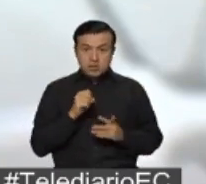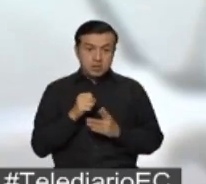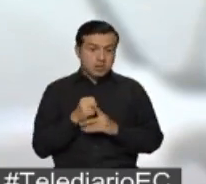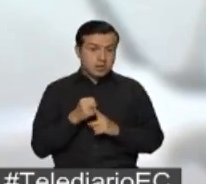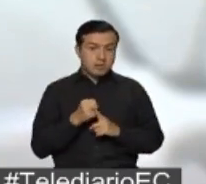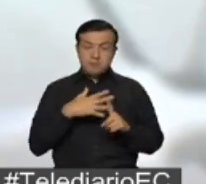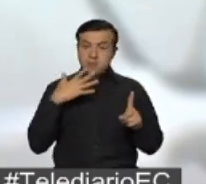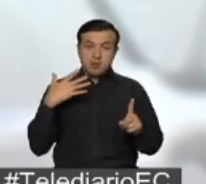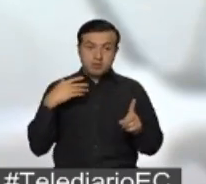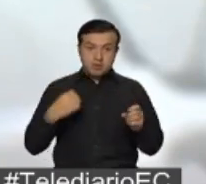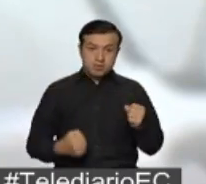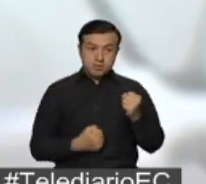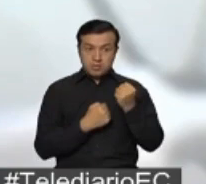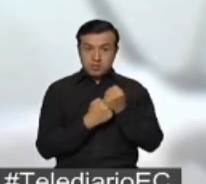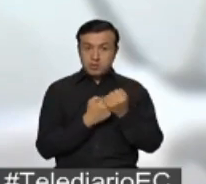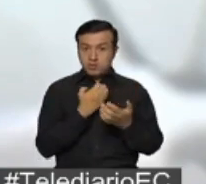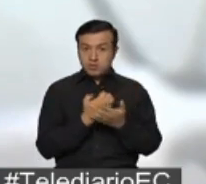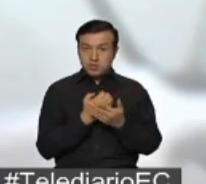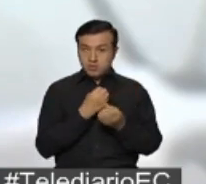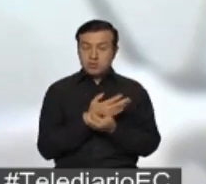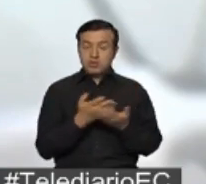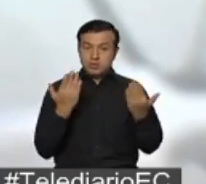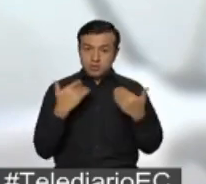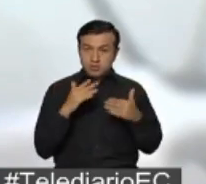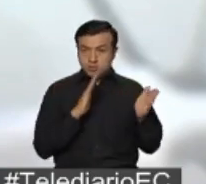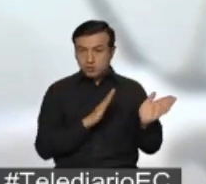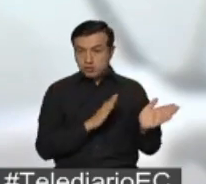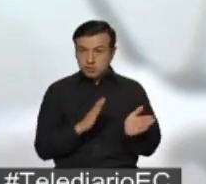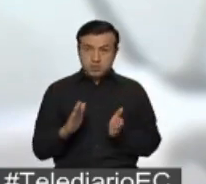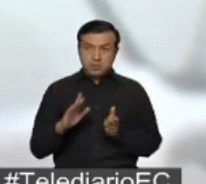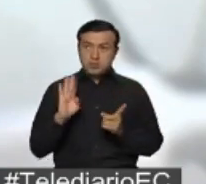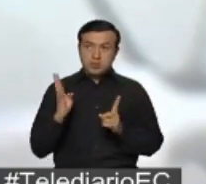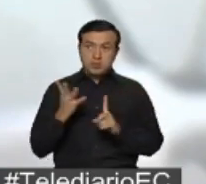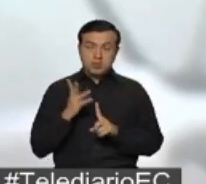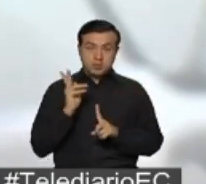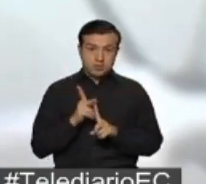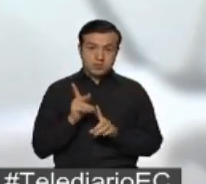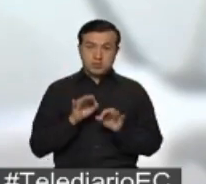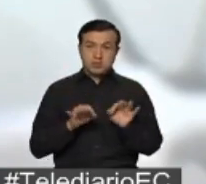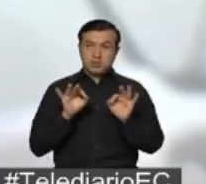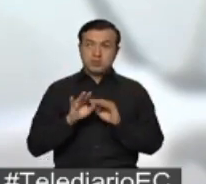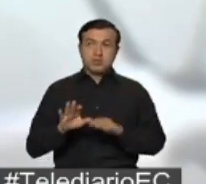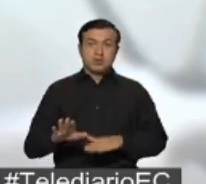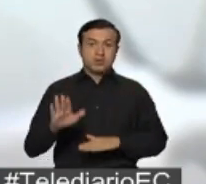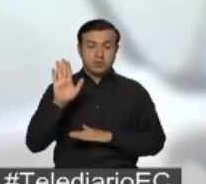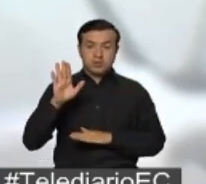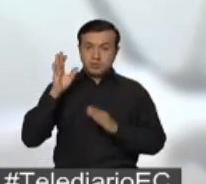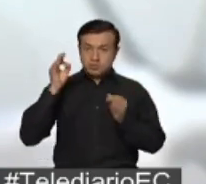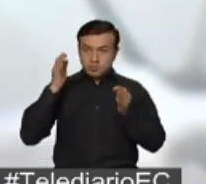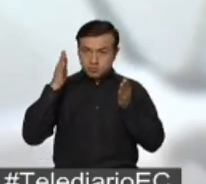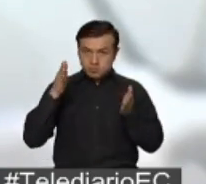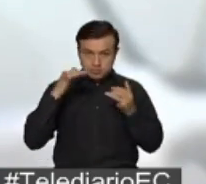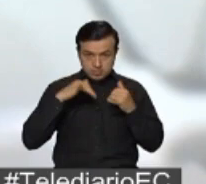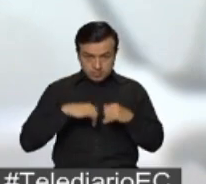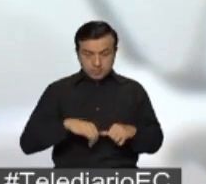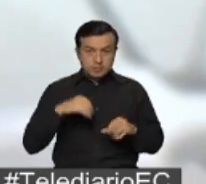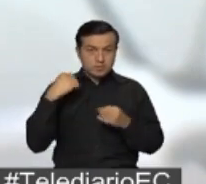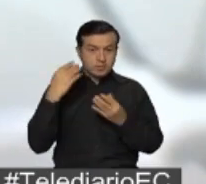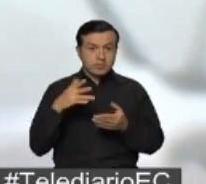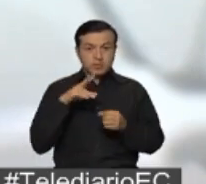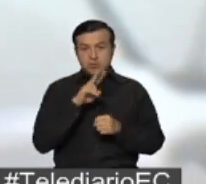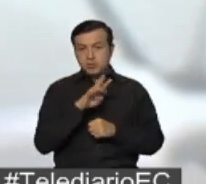apoyo a la economía popular y solidaria a pesar de todo esto este cuarto punto es nuestro compromiso de ratificación de que vamos a colocar estos